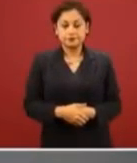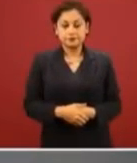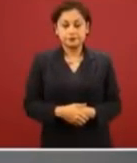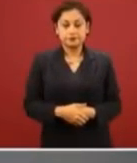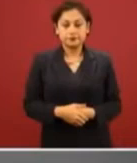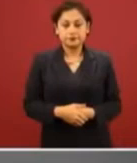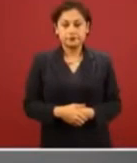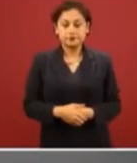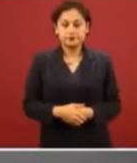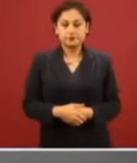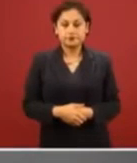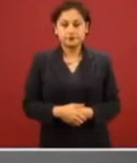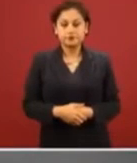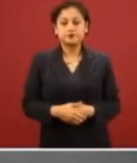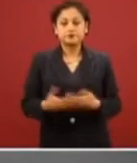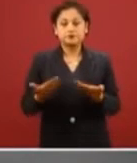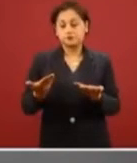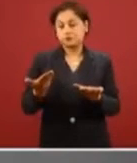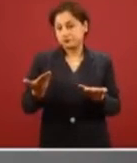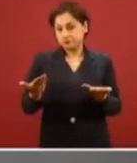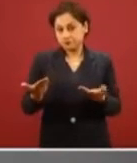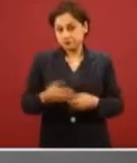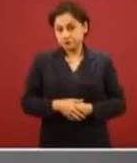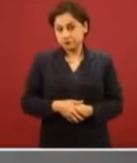pues nada más para